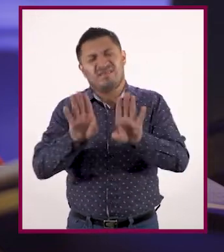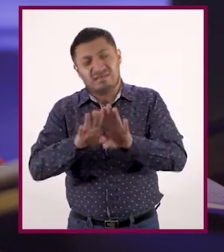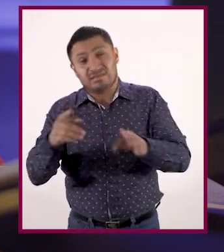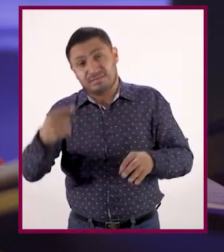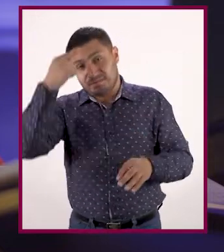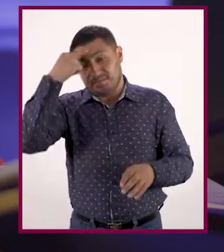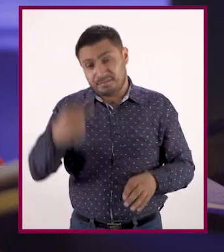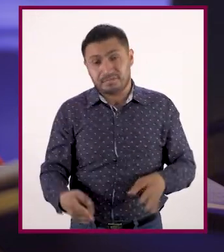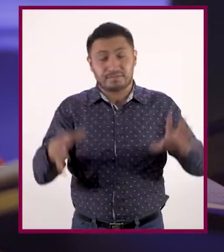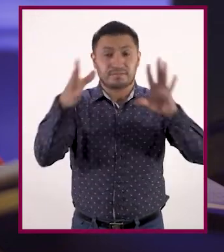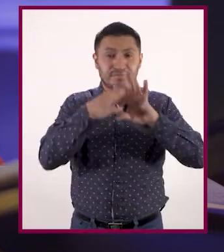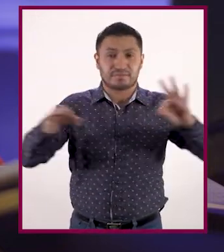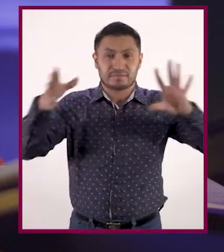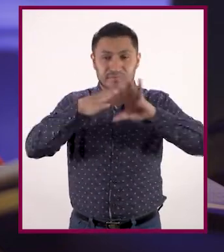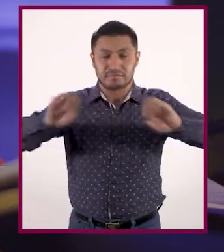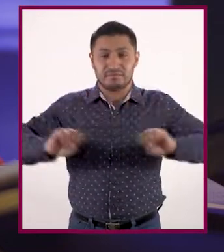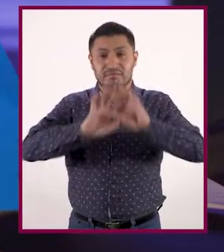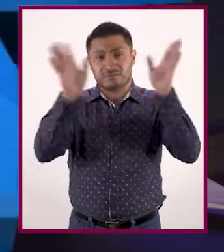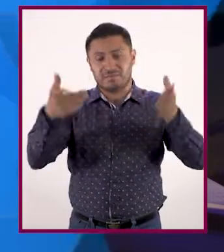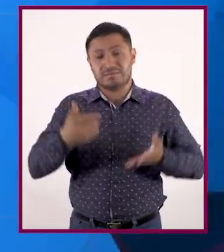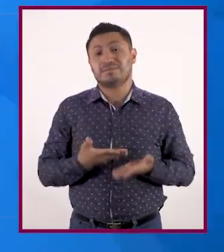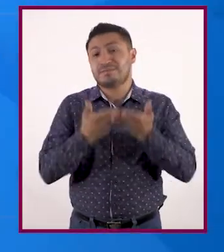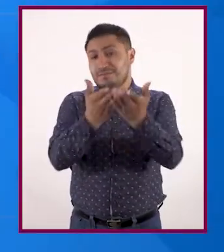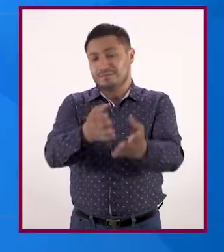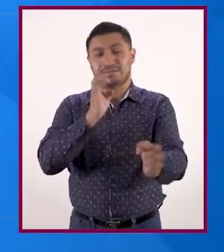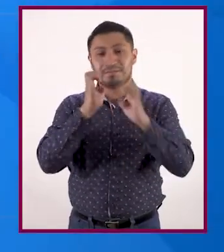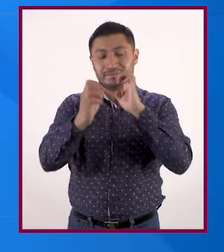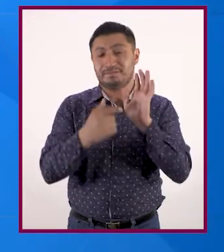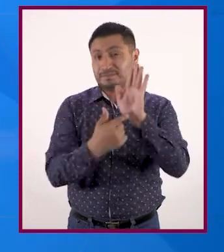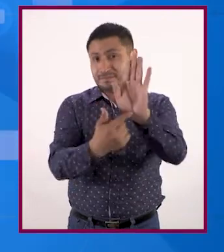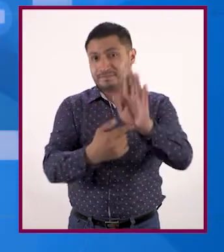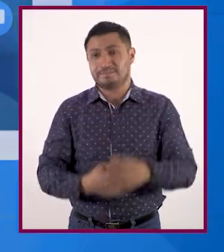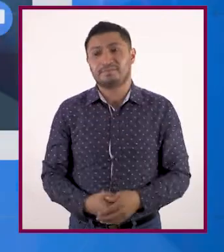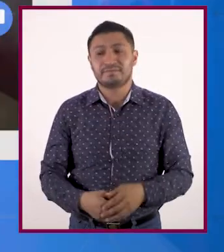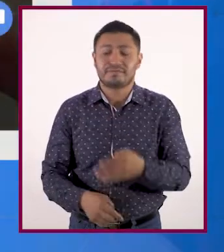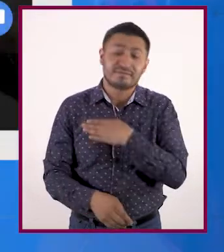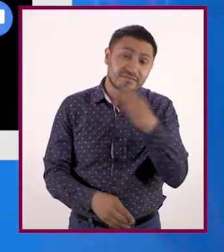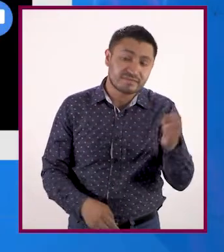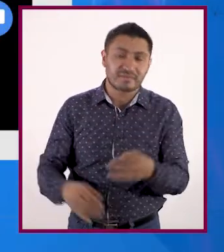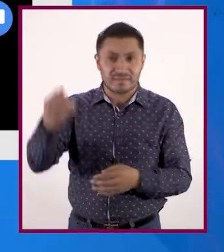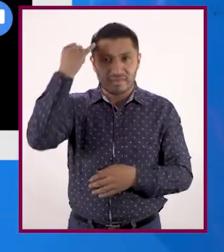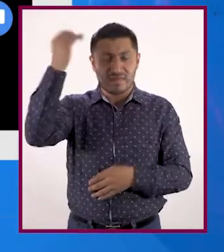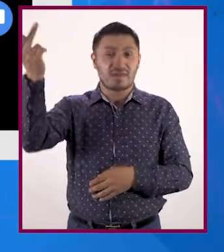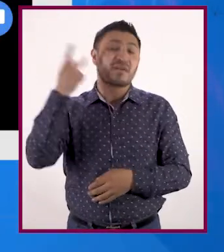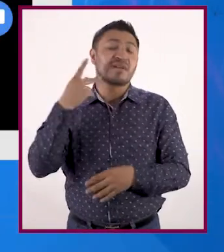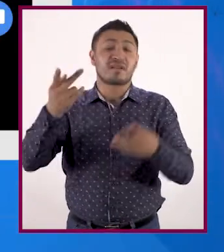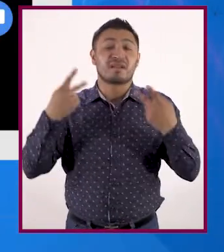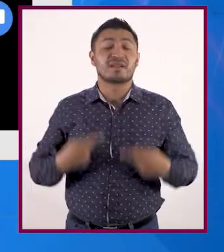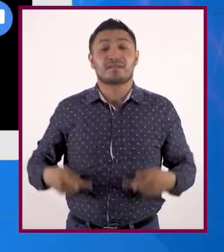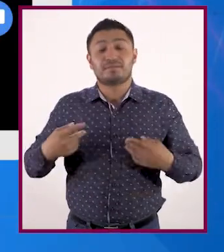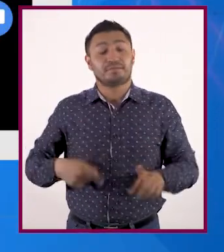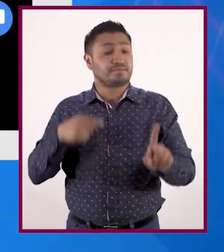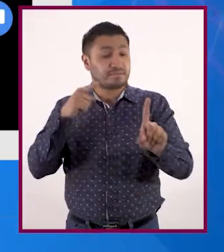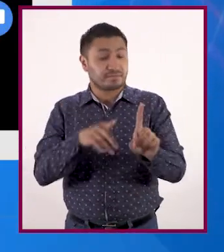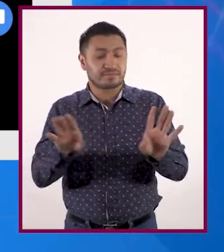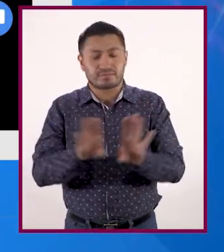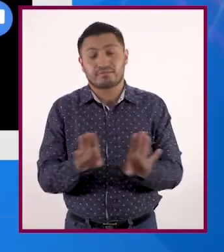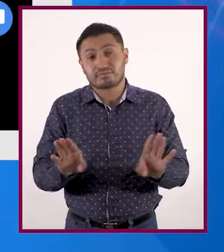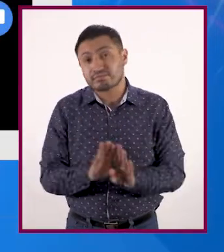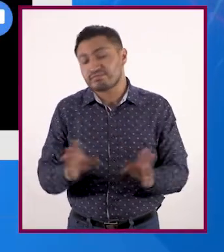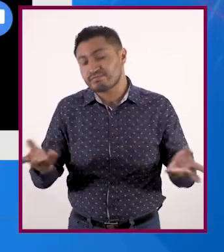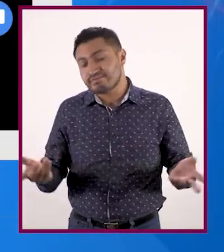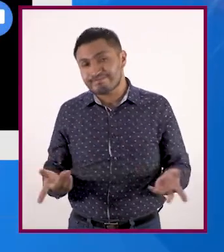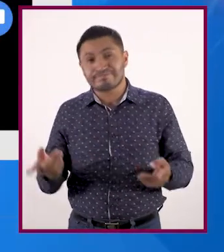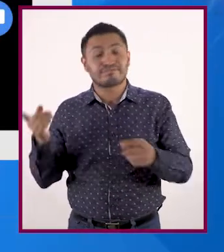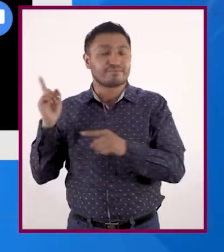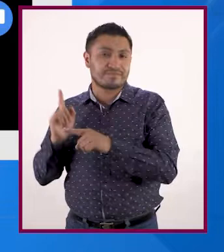nuestras interrogantes es que tenemos la siguiente entrevista bueno la ideología política de una persona se construye desde